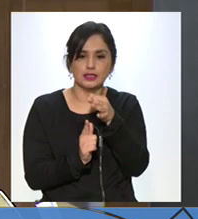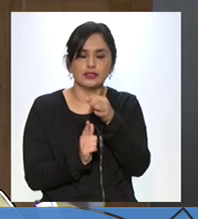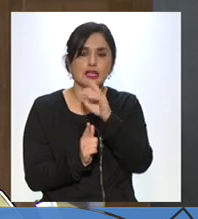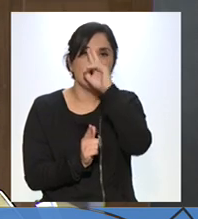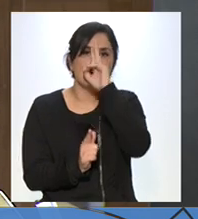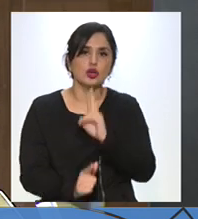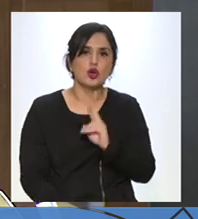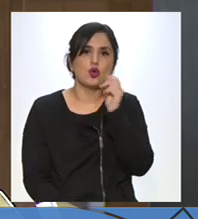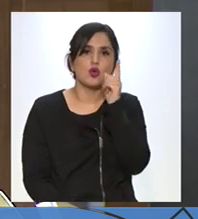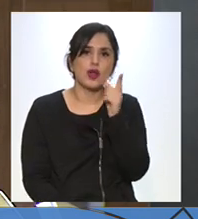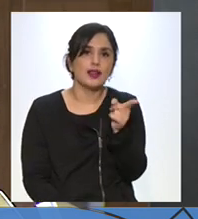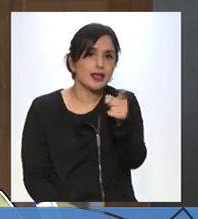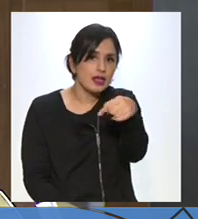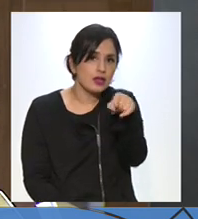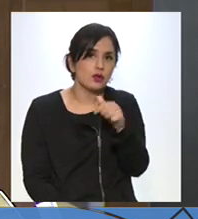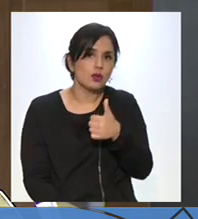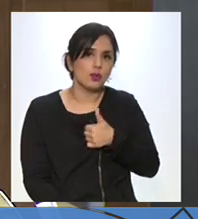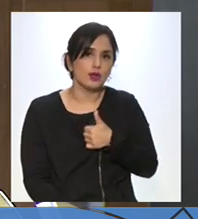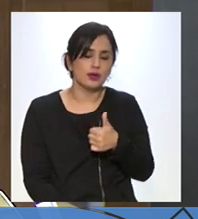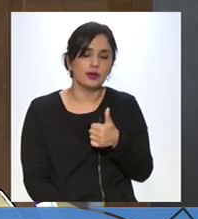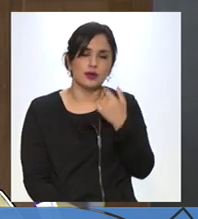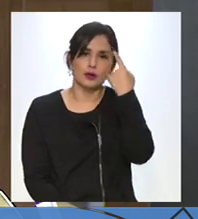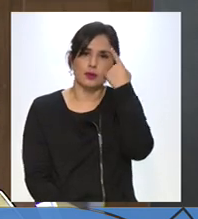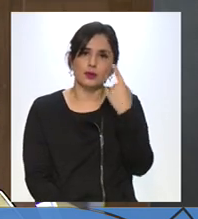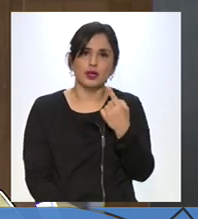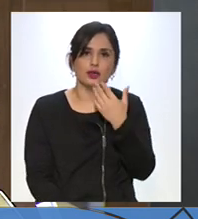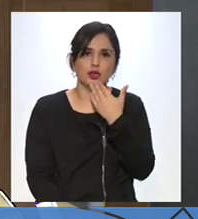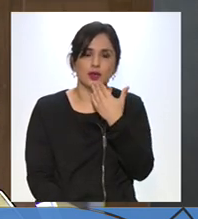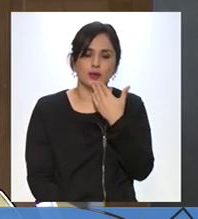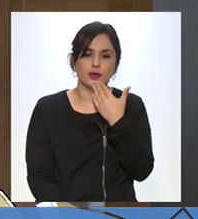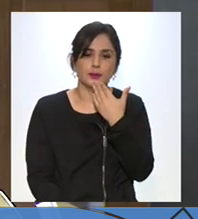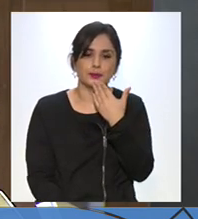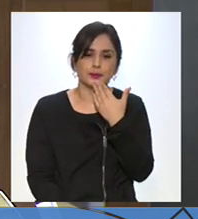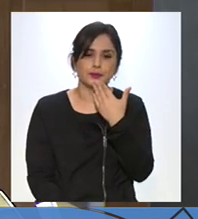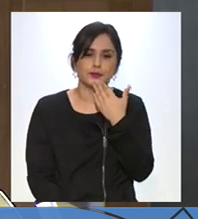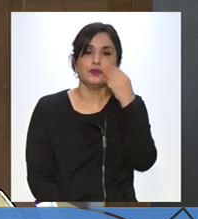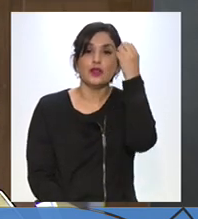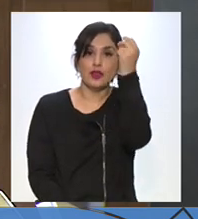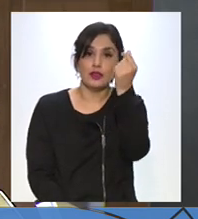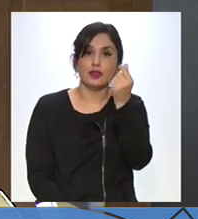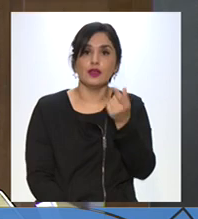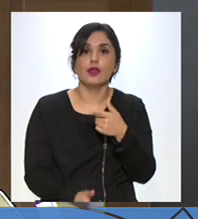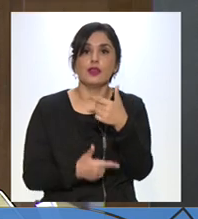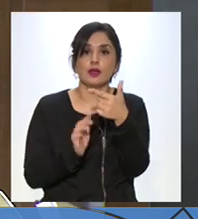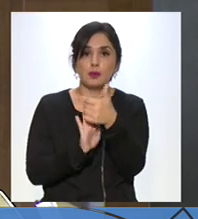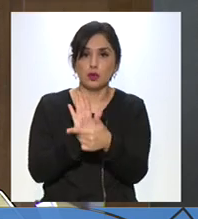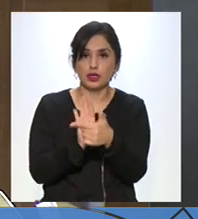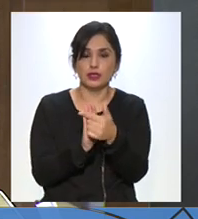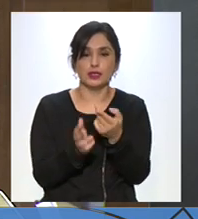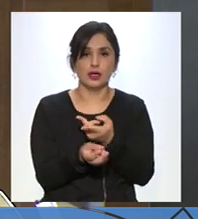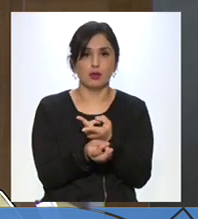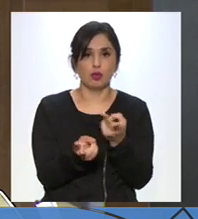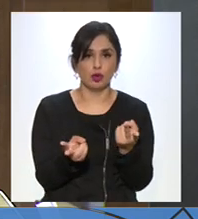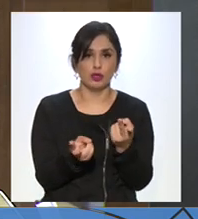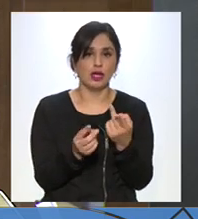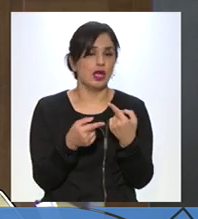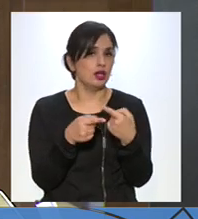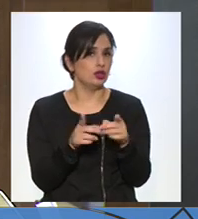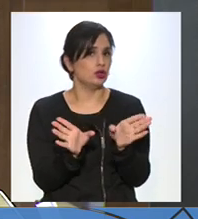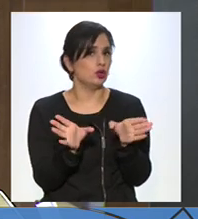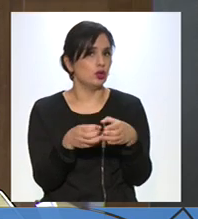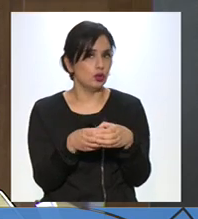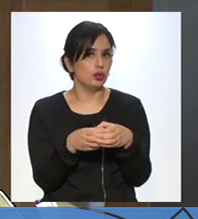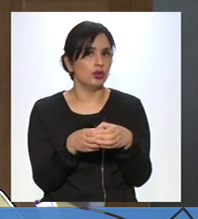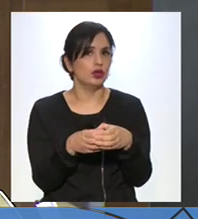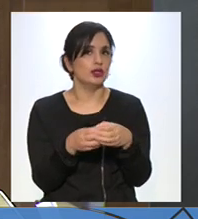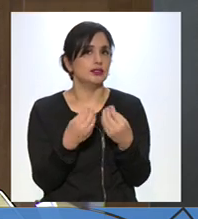que ellos deberían cumplir, pero de alguna manera también plantea ideas respecto a políticas públicas que otros sectores sería